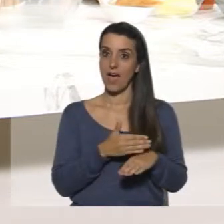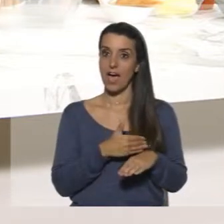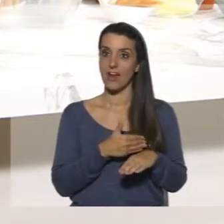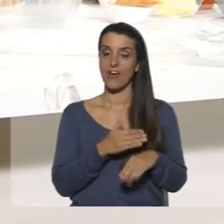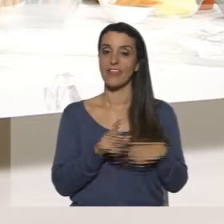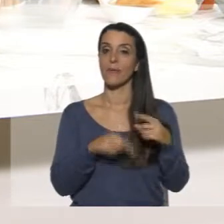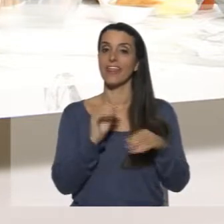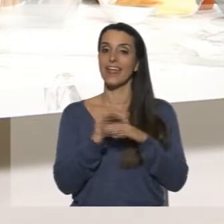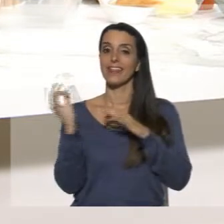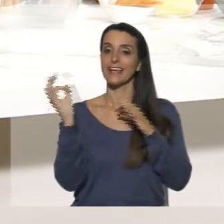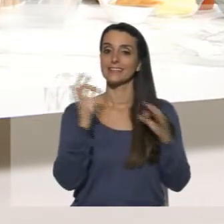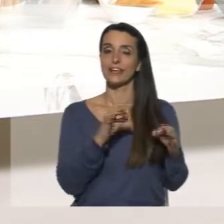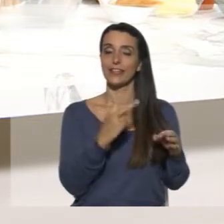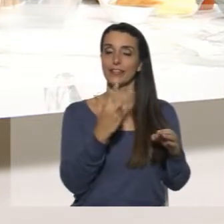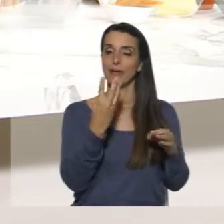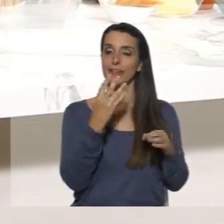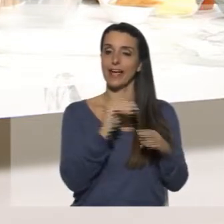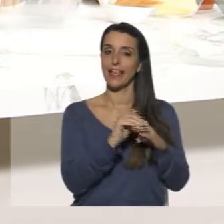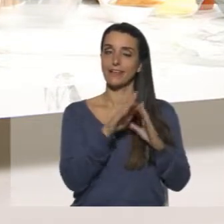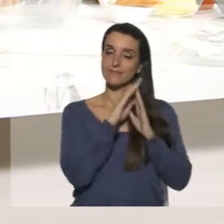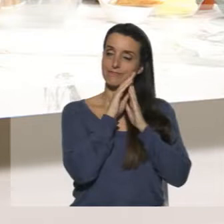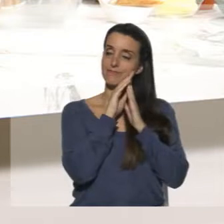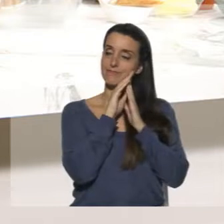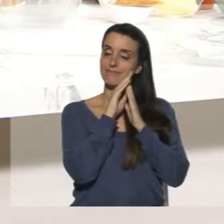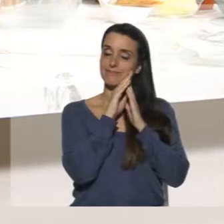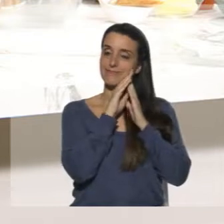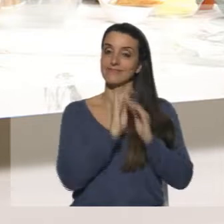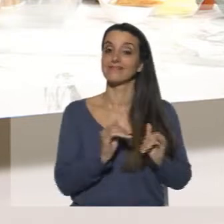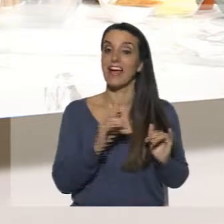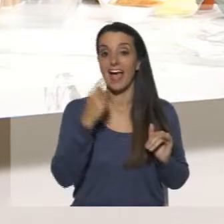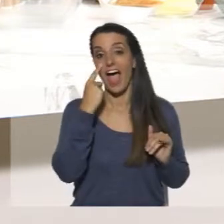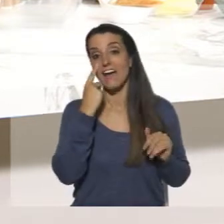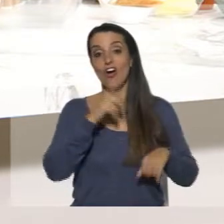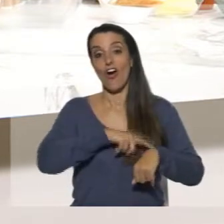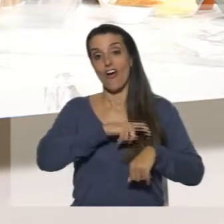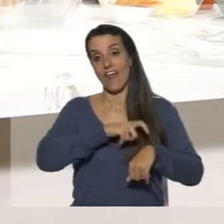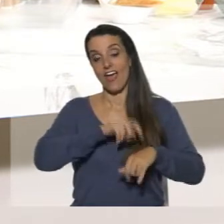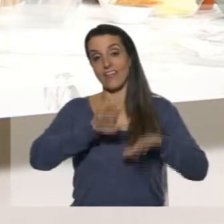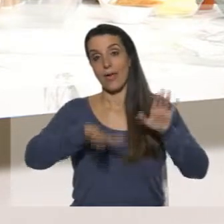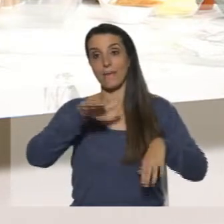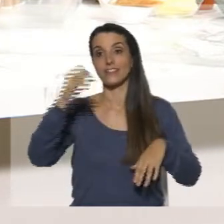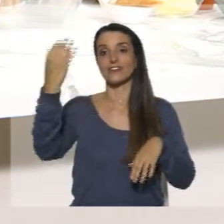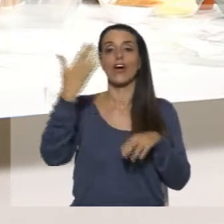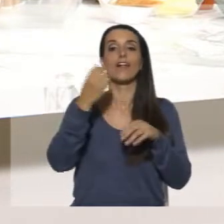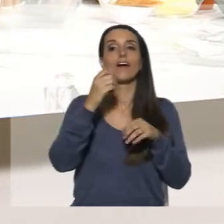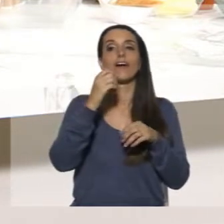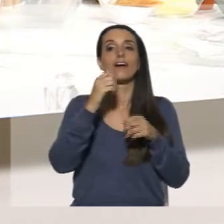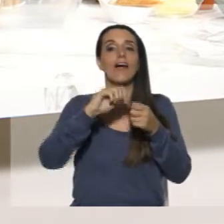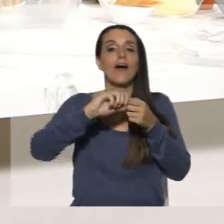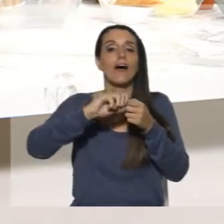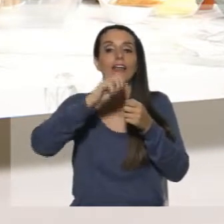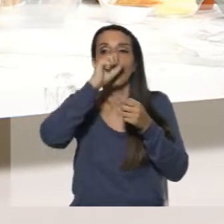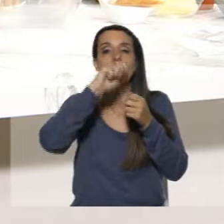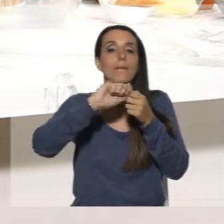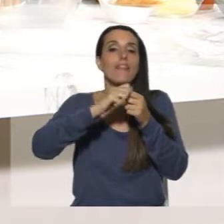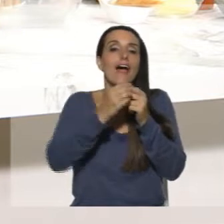duermo, ¿no? Cuando llego ahí a las 3, 4 de la tarde. Ay, bueno, hay que ver los horarios. Sale al solcito. Una mandarina después de almorzar el Tenemos solcito.